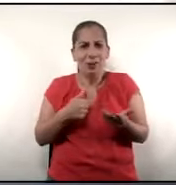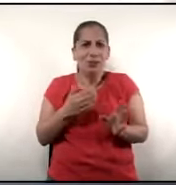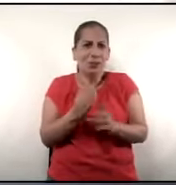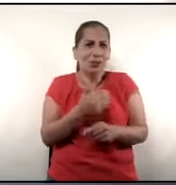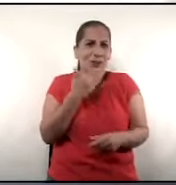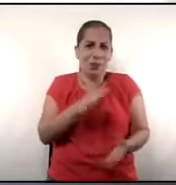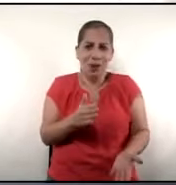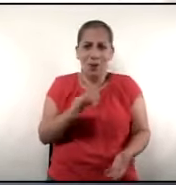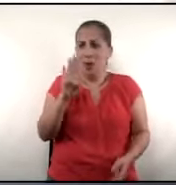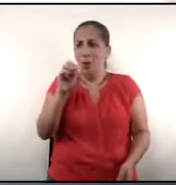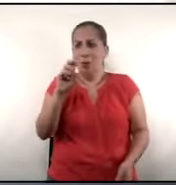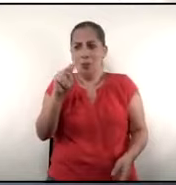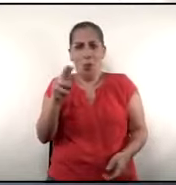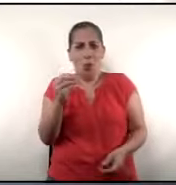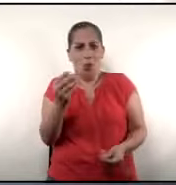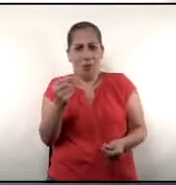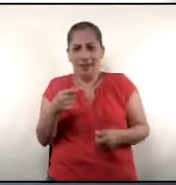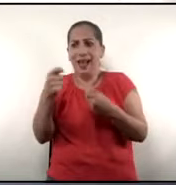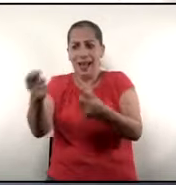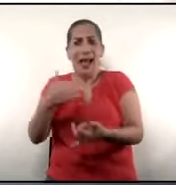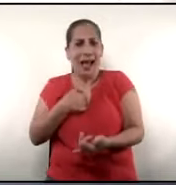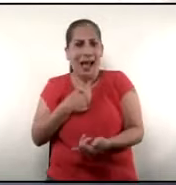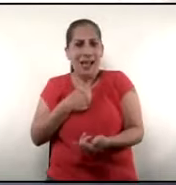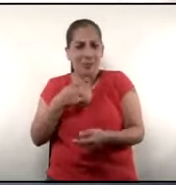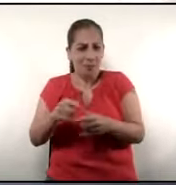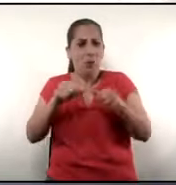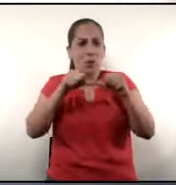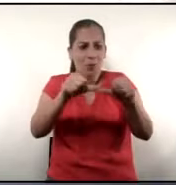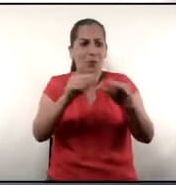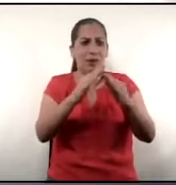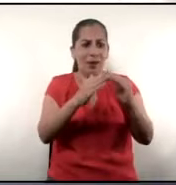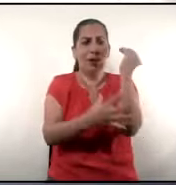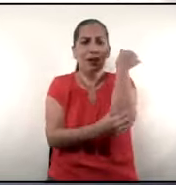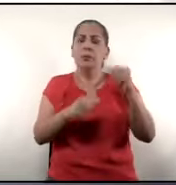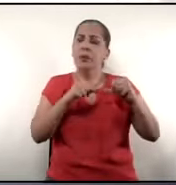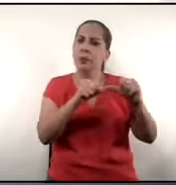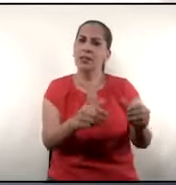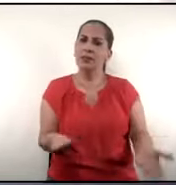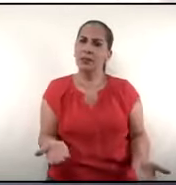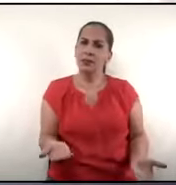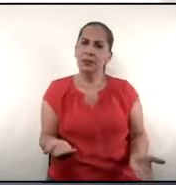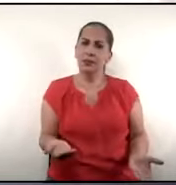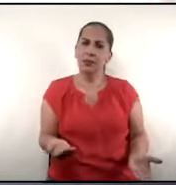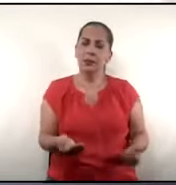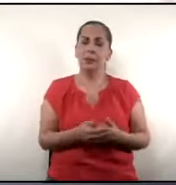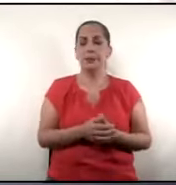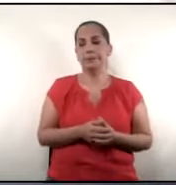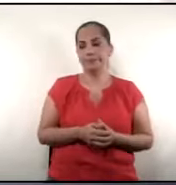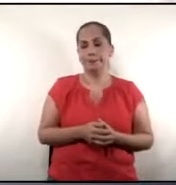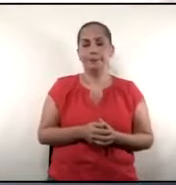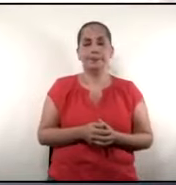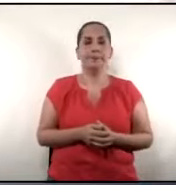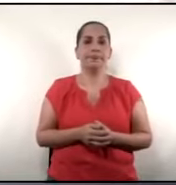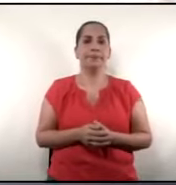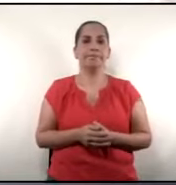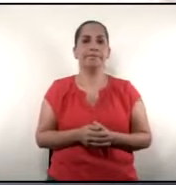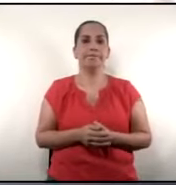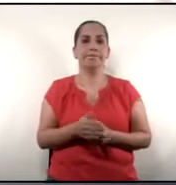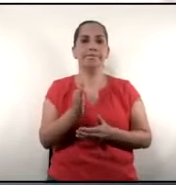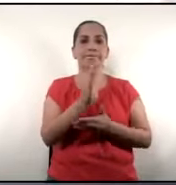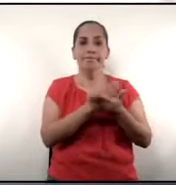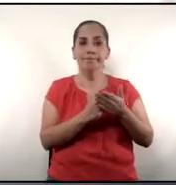los bonos están, pero los precarios permanecen. Bueno, parte del problema